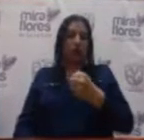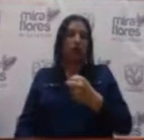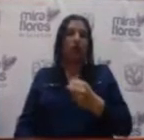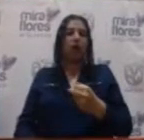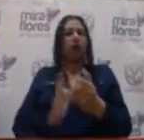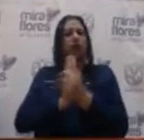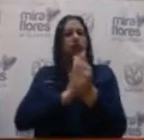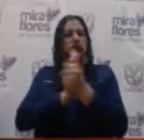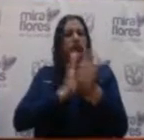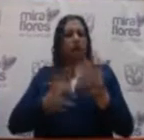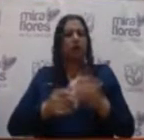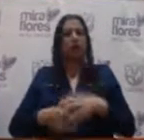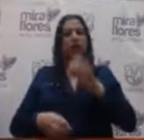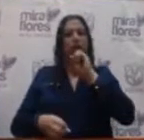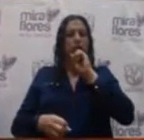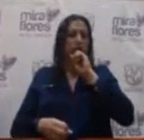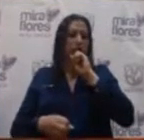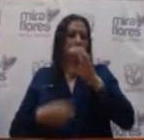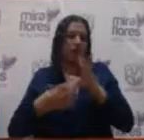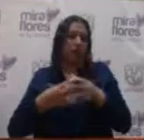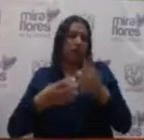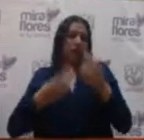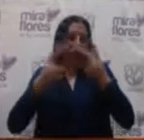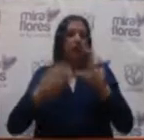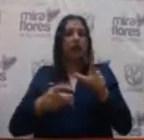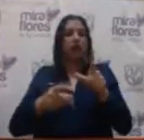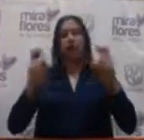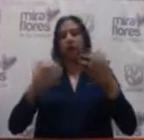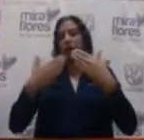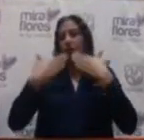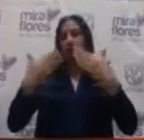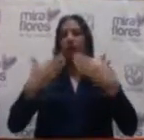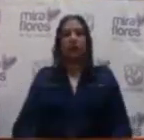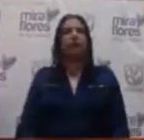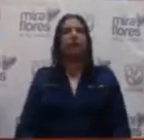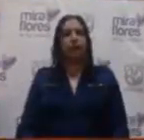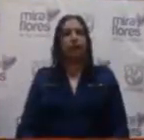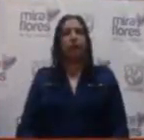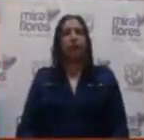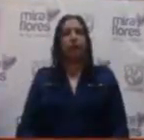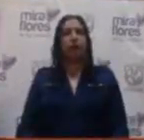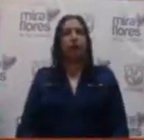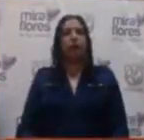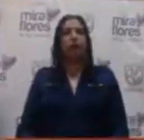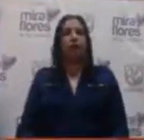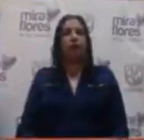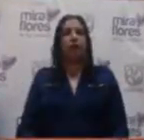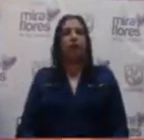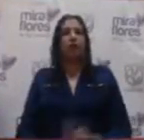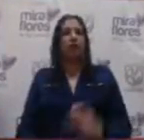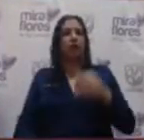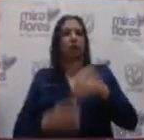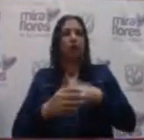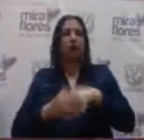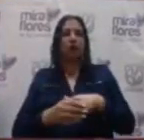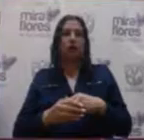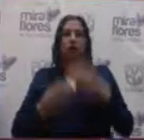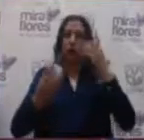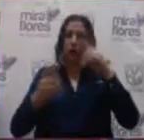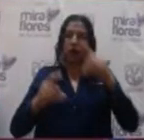pueda dilucidar este tema, ¿no? Gracias. Bien, veo entonces que usted ya adelantó su voto a favor. Muchas gracias. ¿Alguna